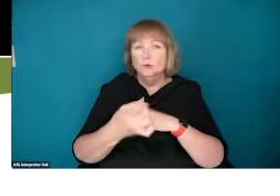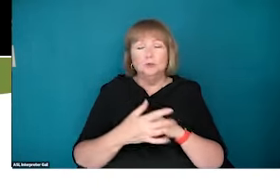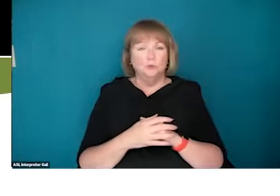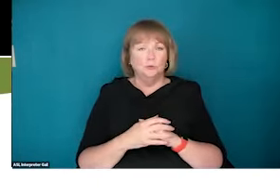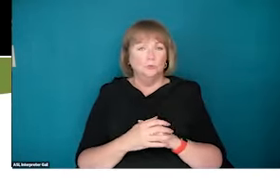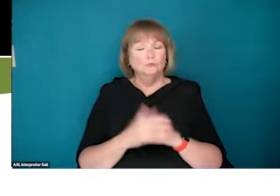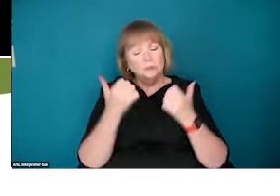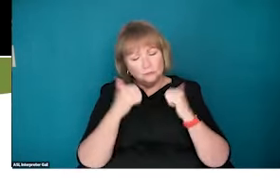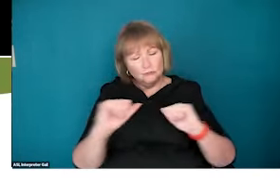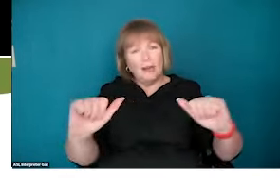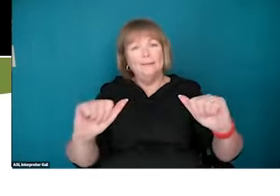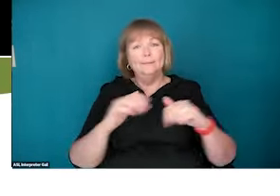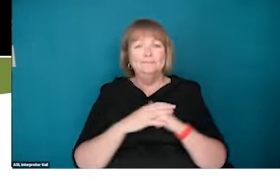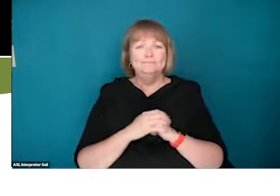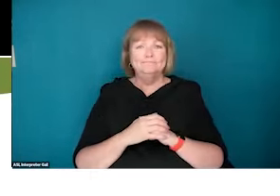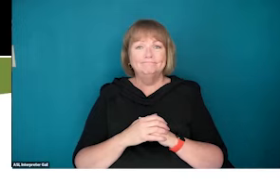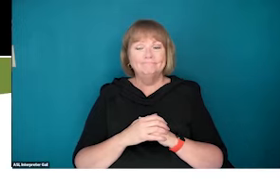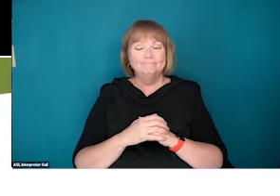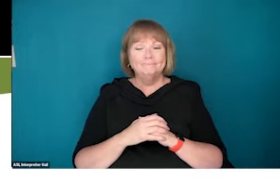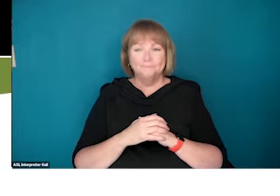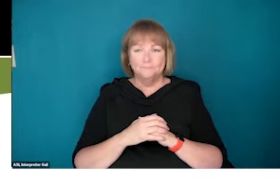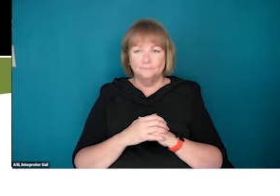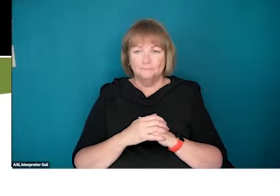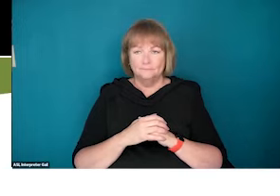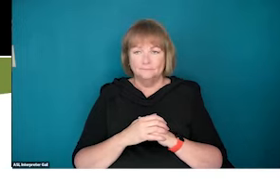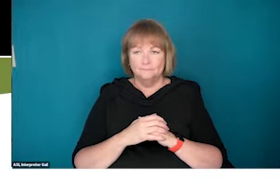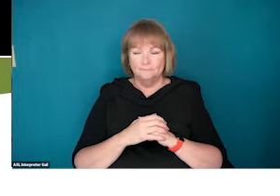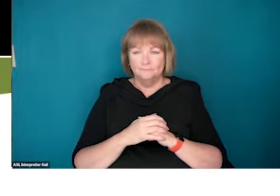par de cosas. Yo pienso que como